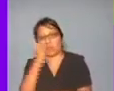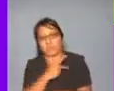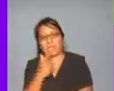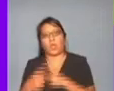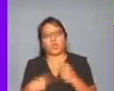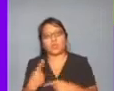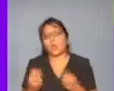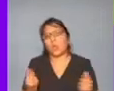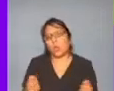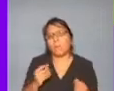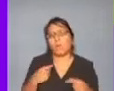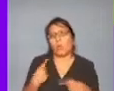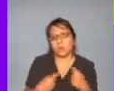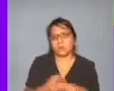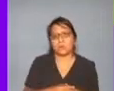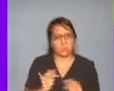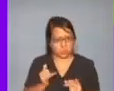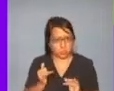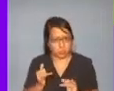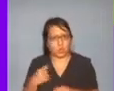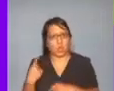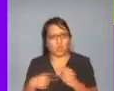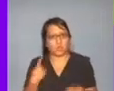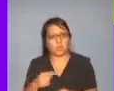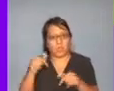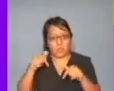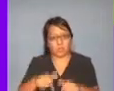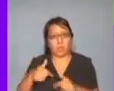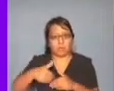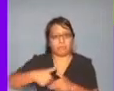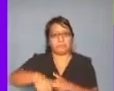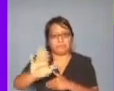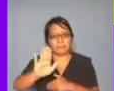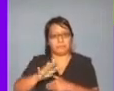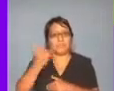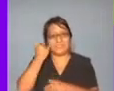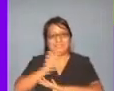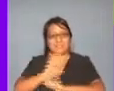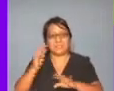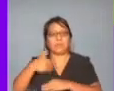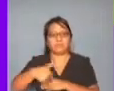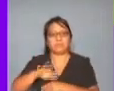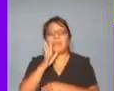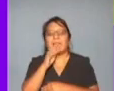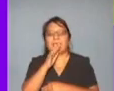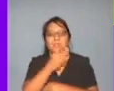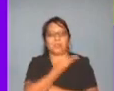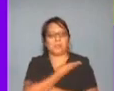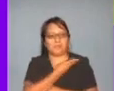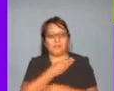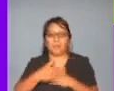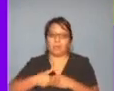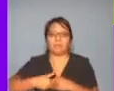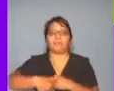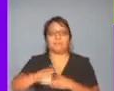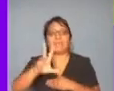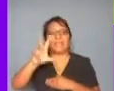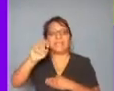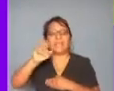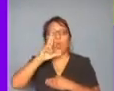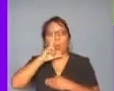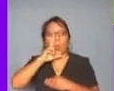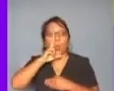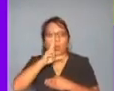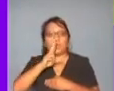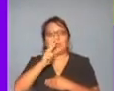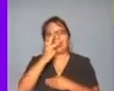¿Cómo lo están evaluando? Sí, eso continúa. Es más, comienza a partir de hoy. Nosotros lo habíamos lanzado y a partir de hoy, 14 de febrero y hasta el 30 de junio, es